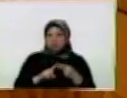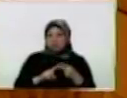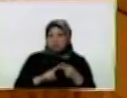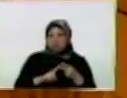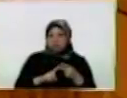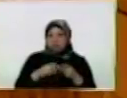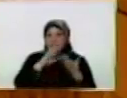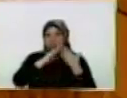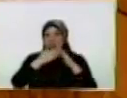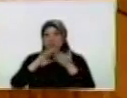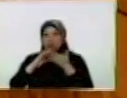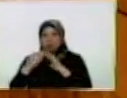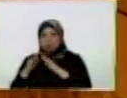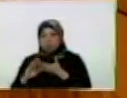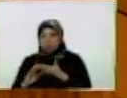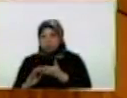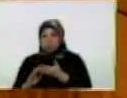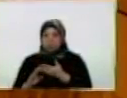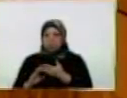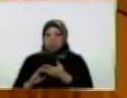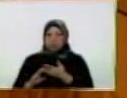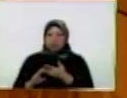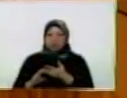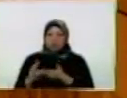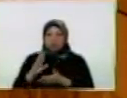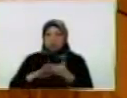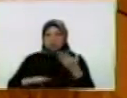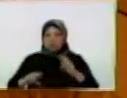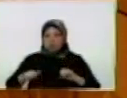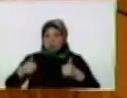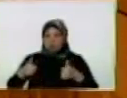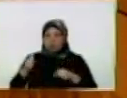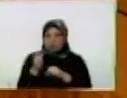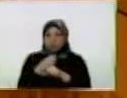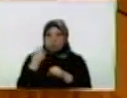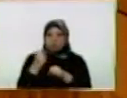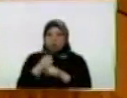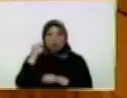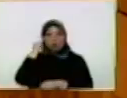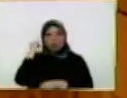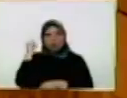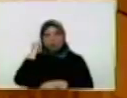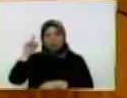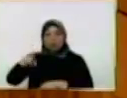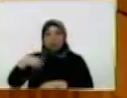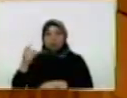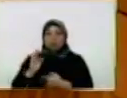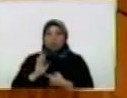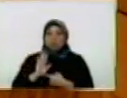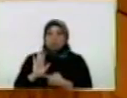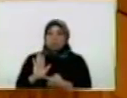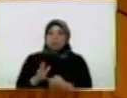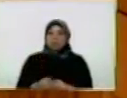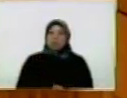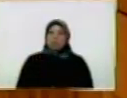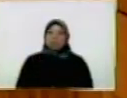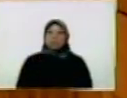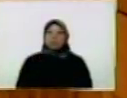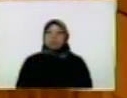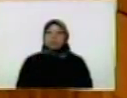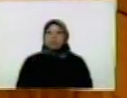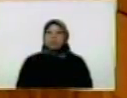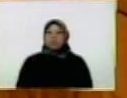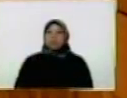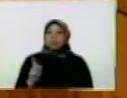barriadas populares? Nosotros comenzábamos en un trabajo ideológico y luego lo presentábamos. Y logramos